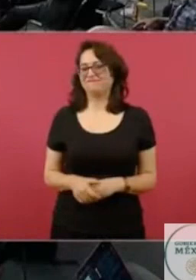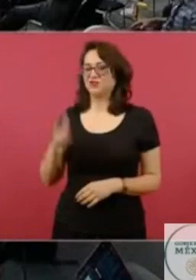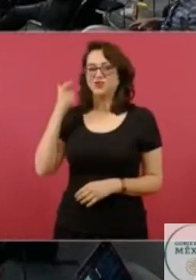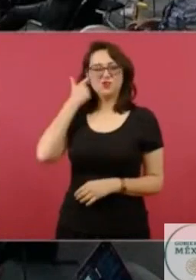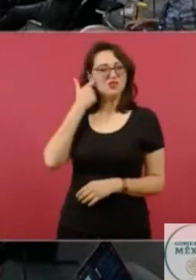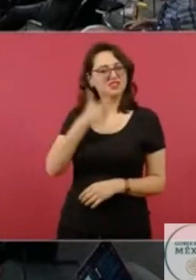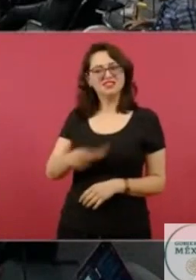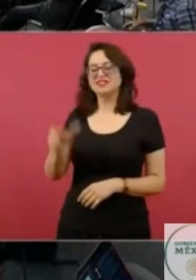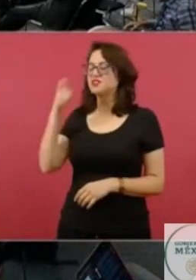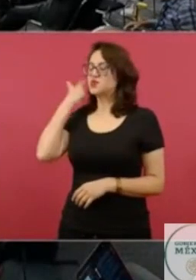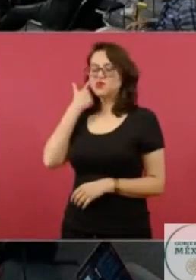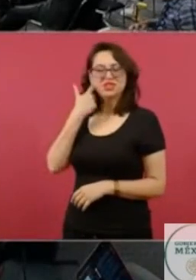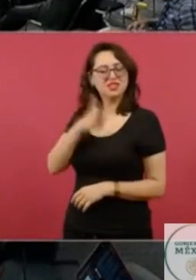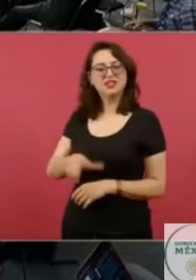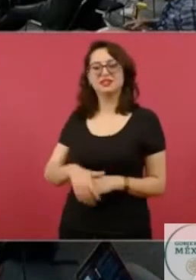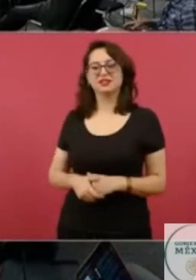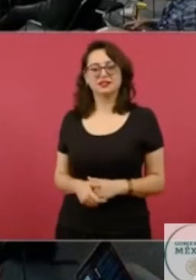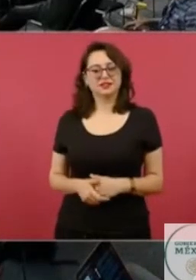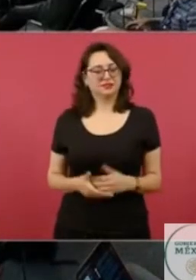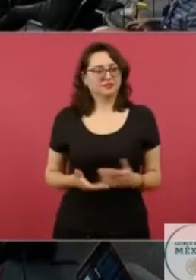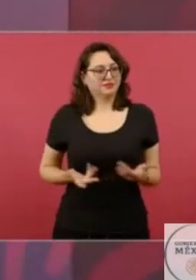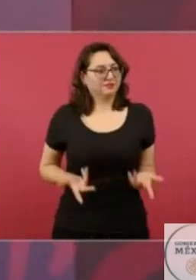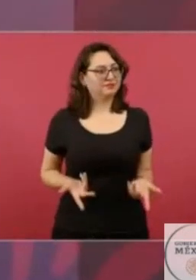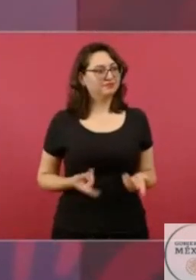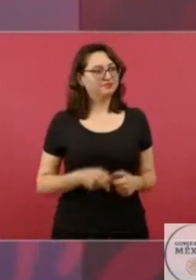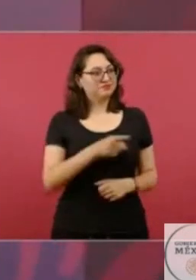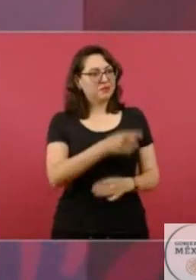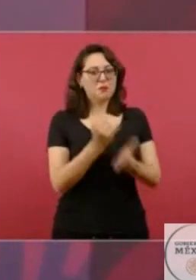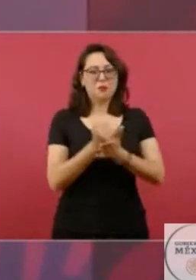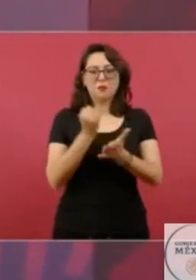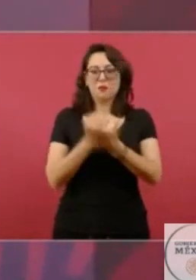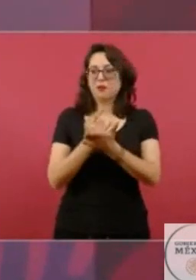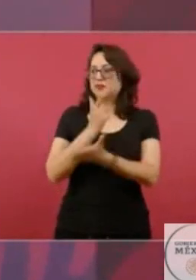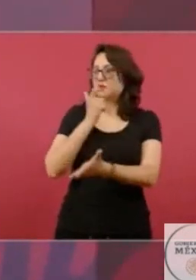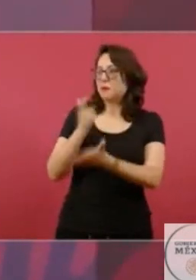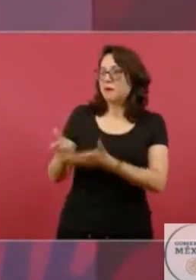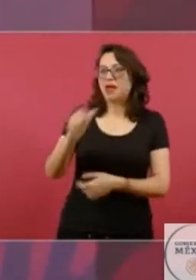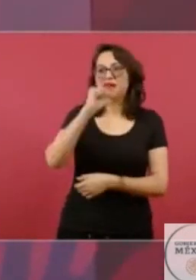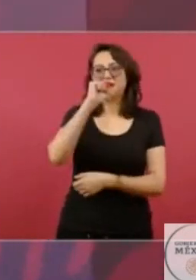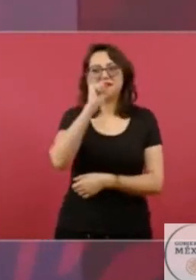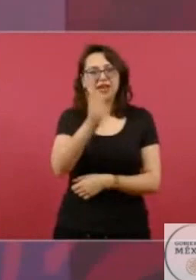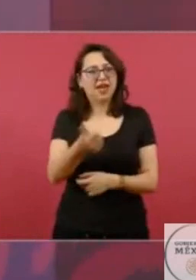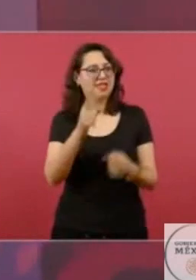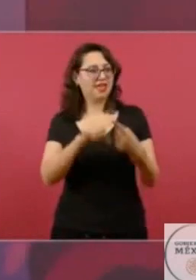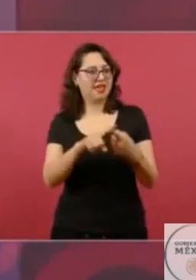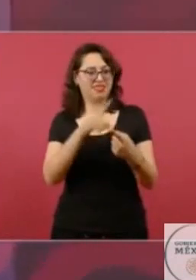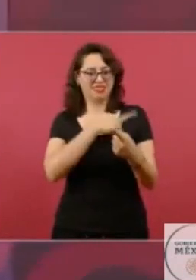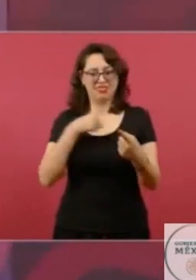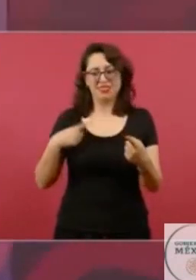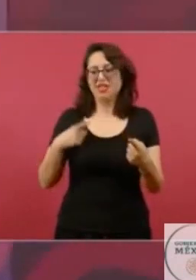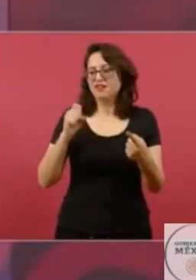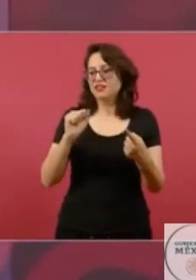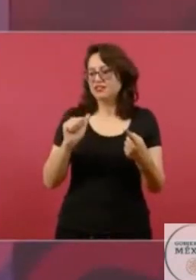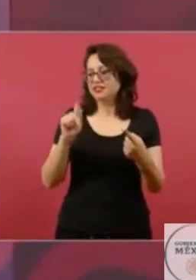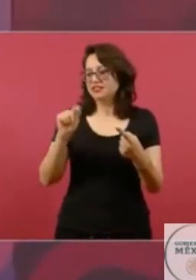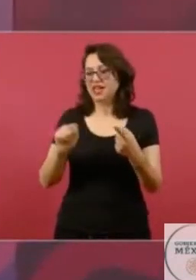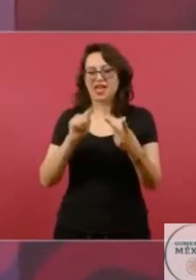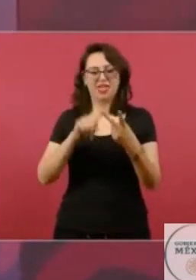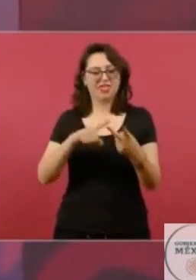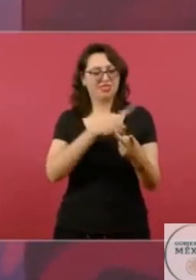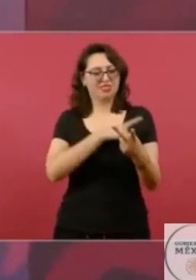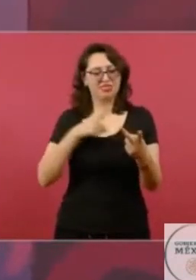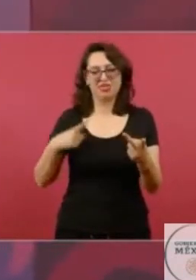Las deudas al SAT y a Pemex y a la Comisión Federal de Electricidad, no sé,